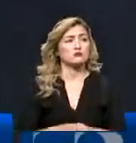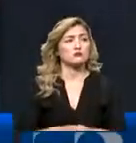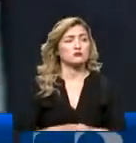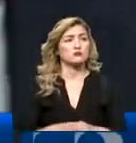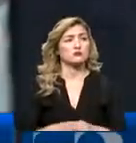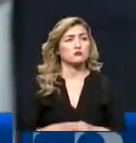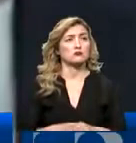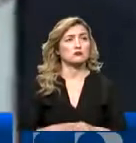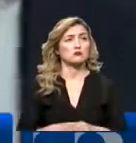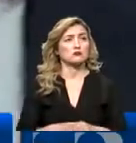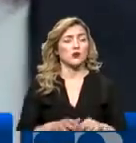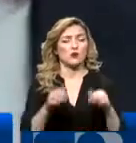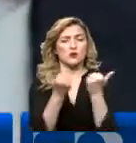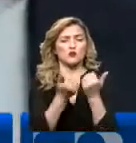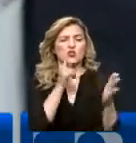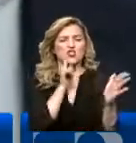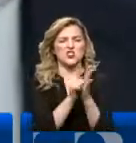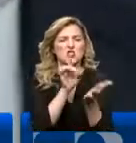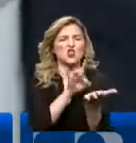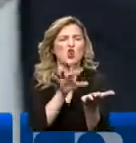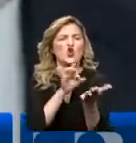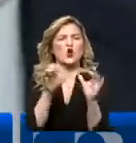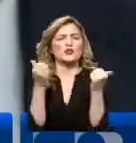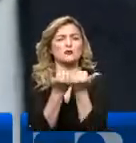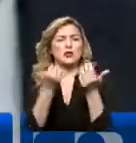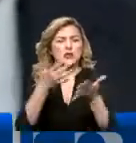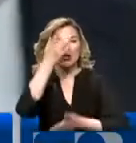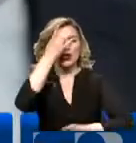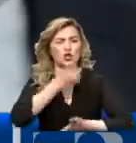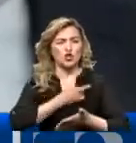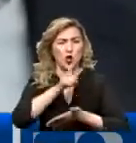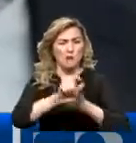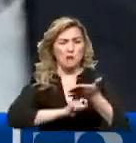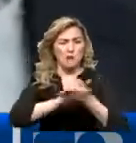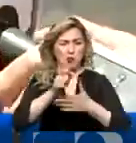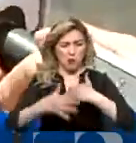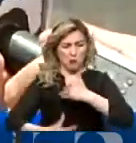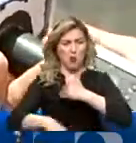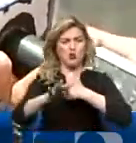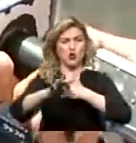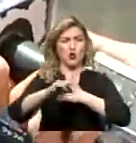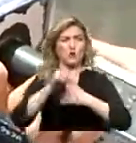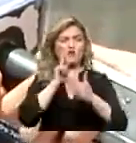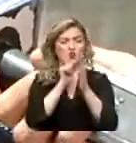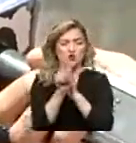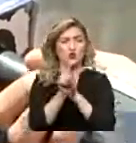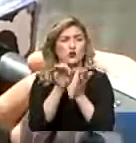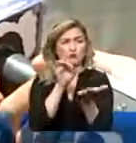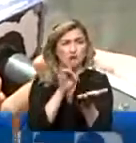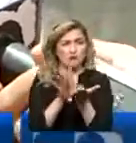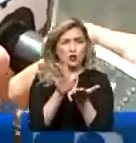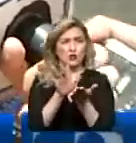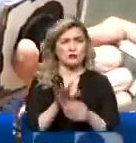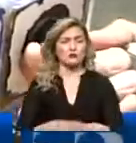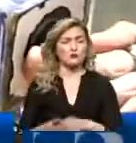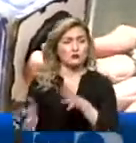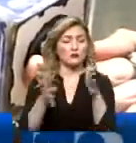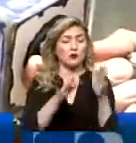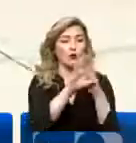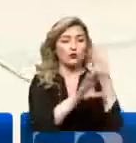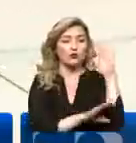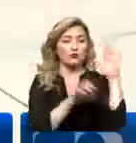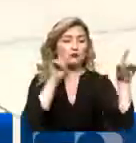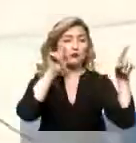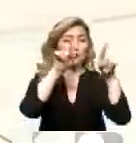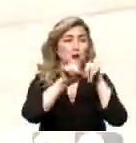sean destituidos todos los asambleístas que aprueben el aborto. Estamos actuando en el marco de lo que establece nuestra